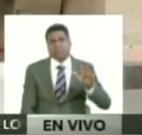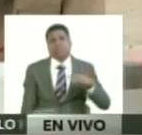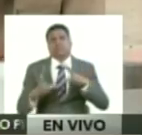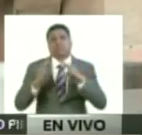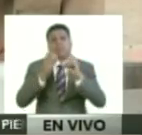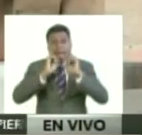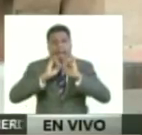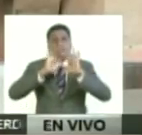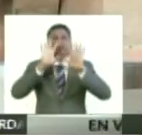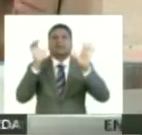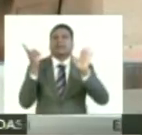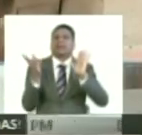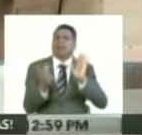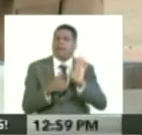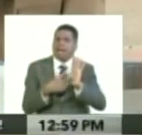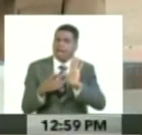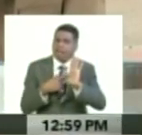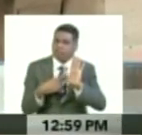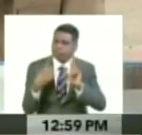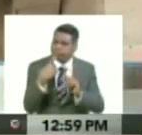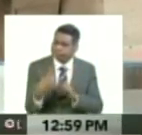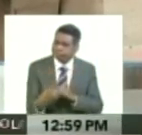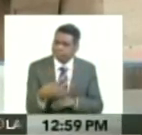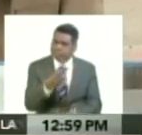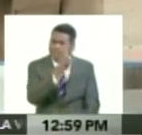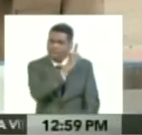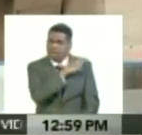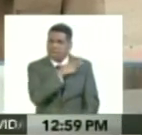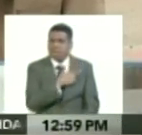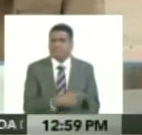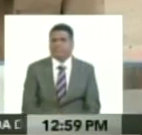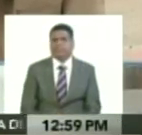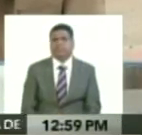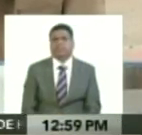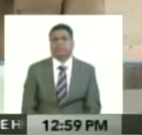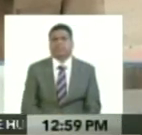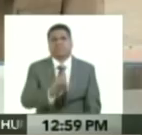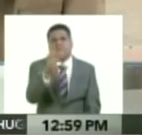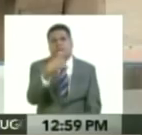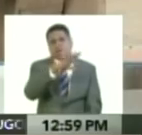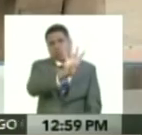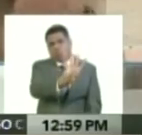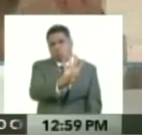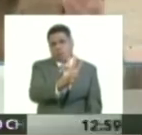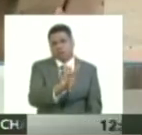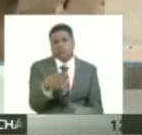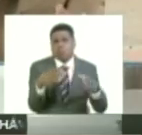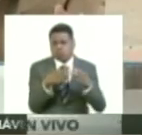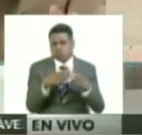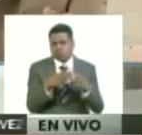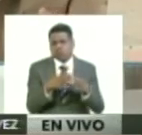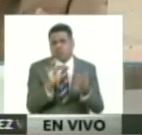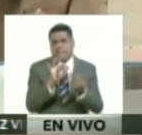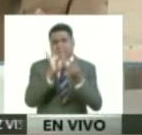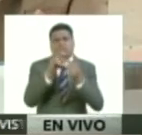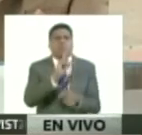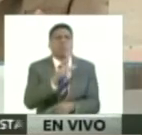gente, señores directivos de la MUT o al menos señores del G4. No puede ser que ustedes digan que están